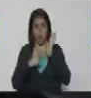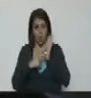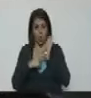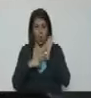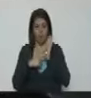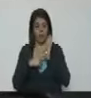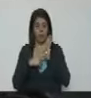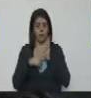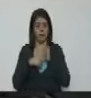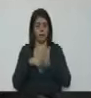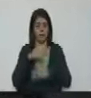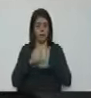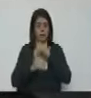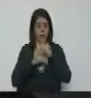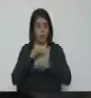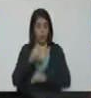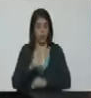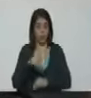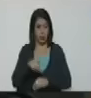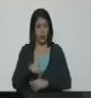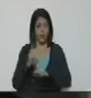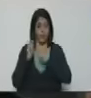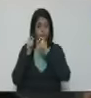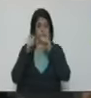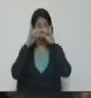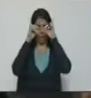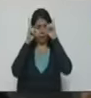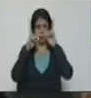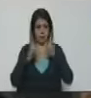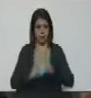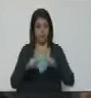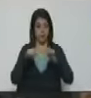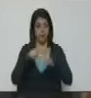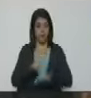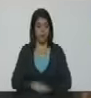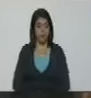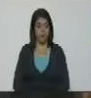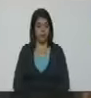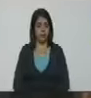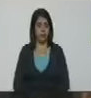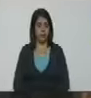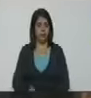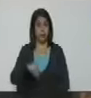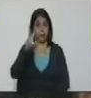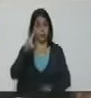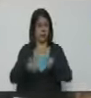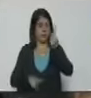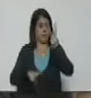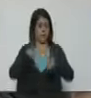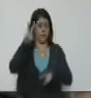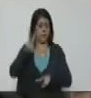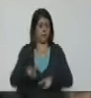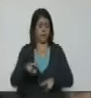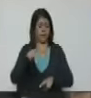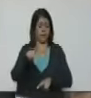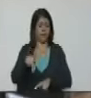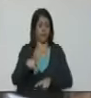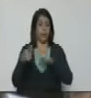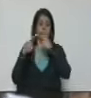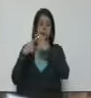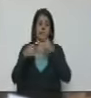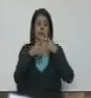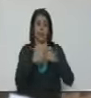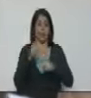y así lo decidió en su exposición y en las exposiciones de los